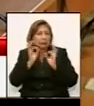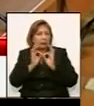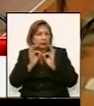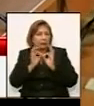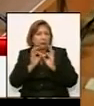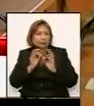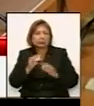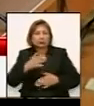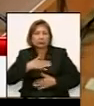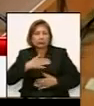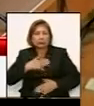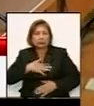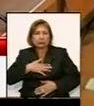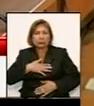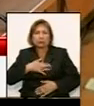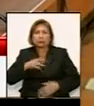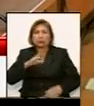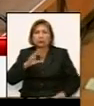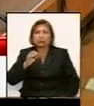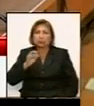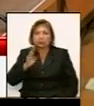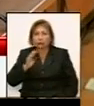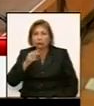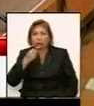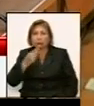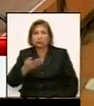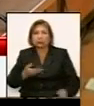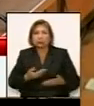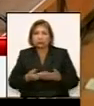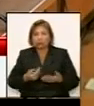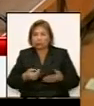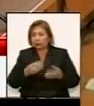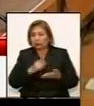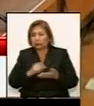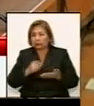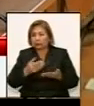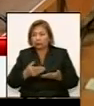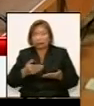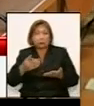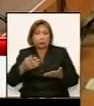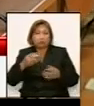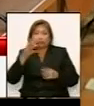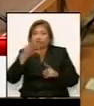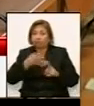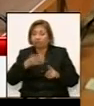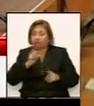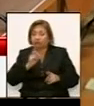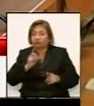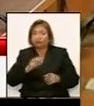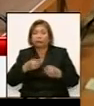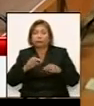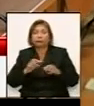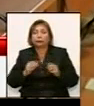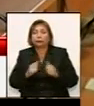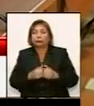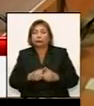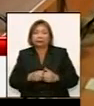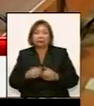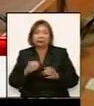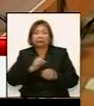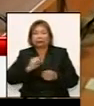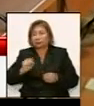violencia física, de robo de identidad, de campañas de desprestigio. En el caso de pornografía no consentida, viene acompañado de